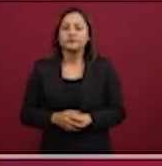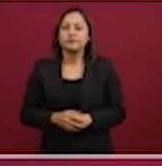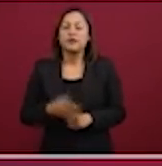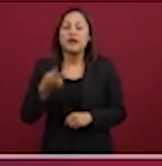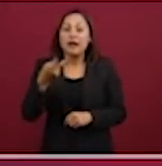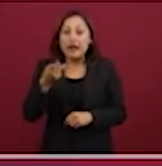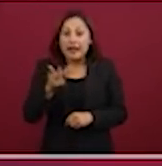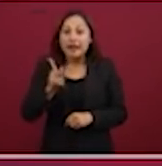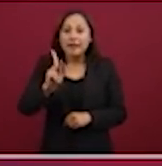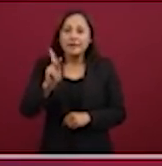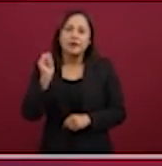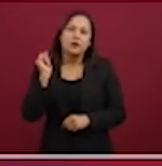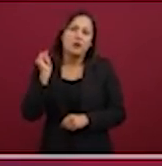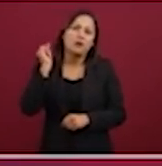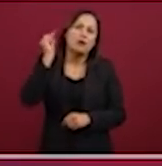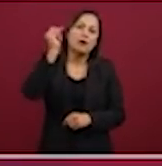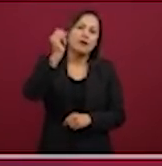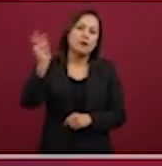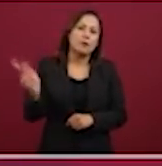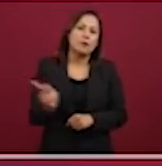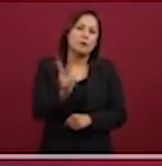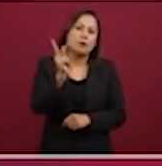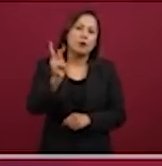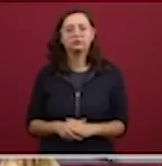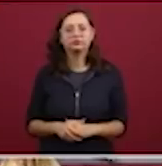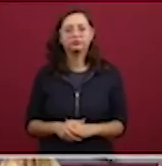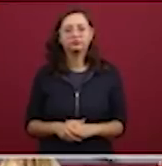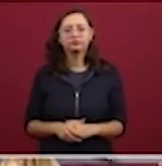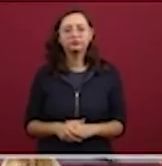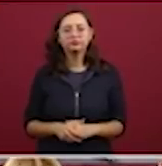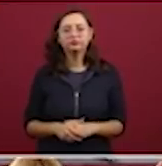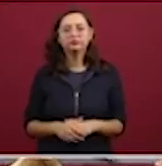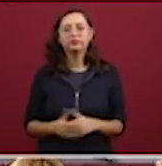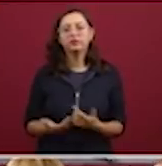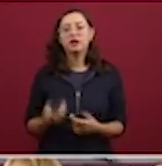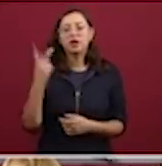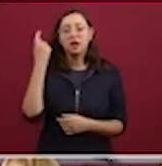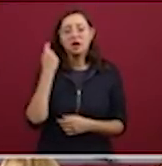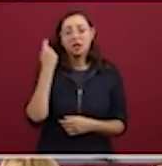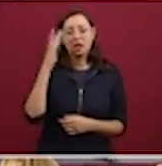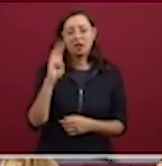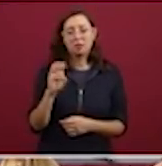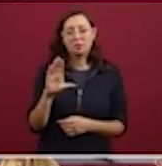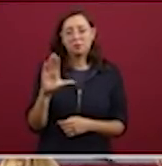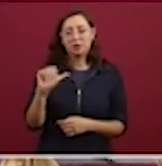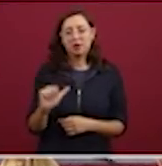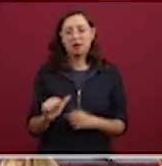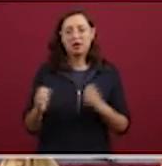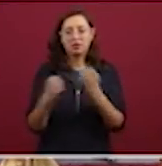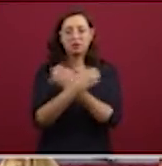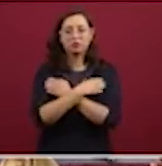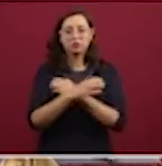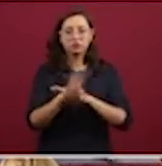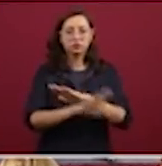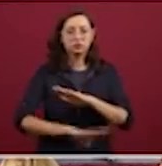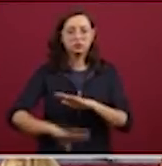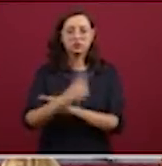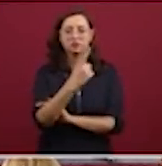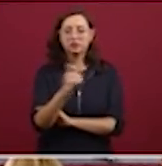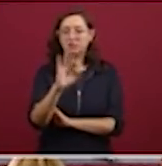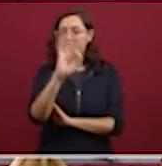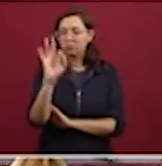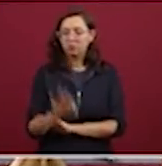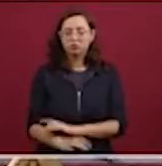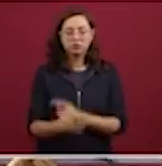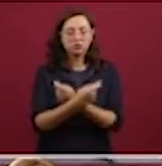más pobres de méxico al dar a conocer los avances del programa de becas para estudiantes de los